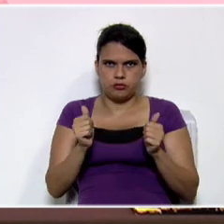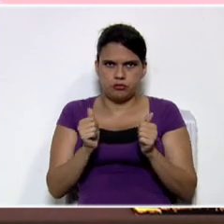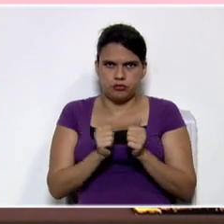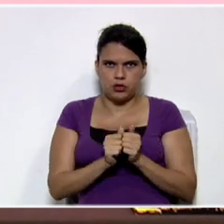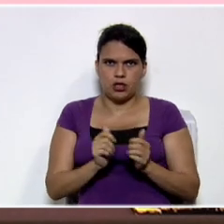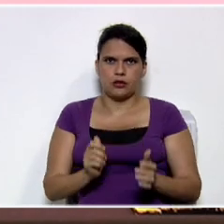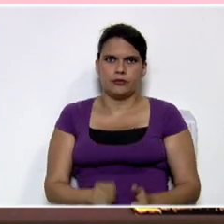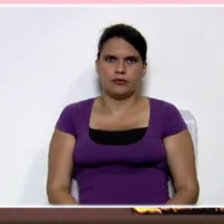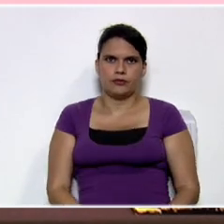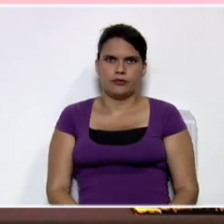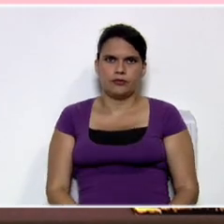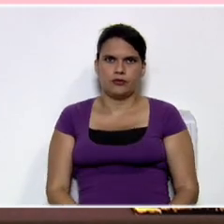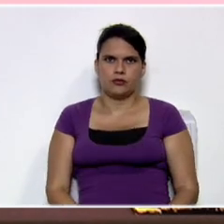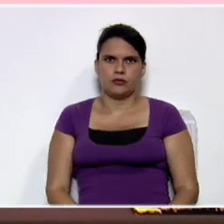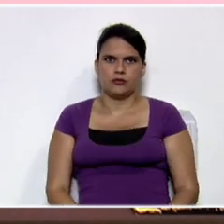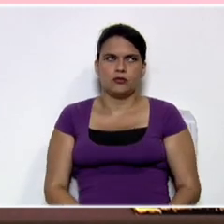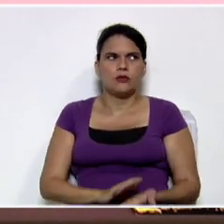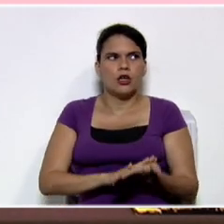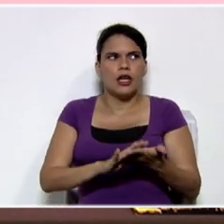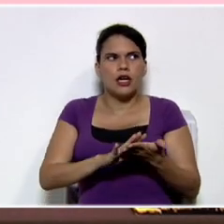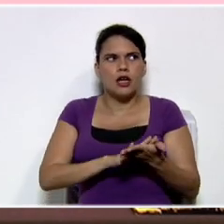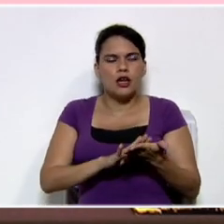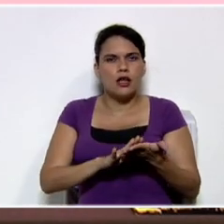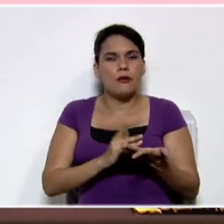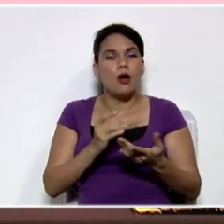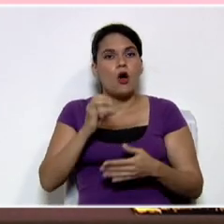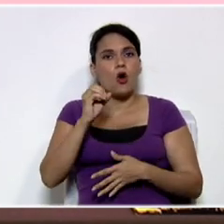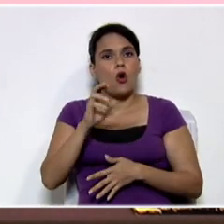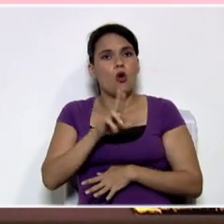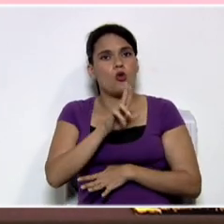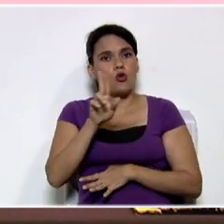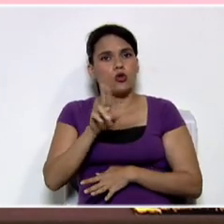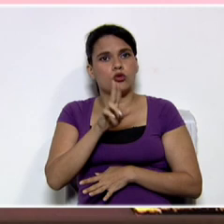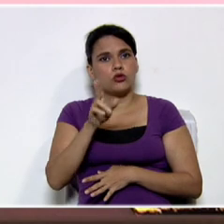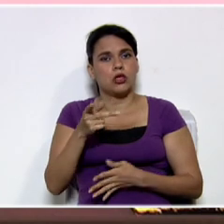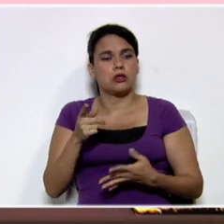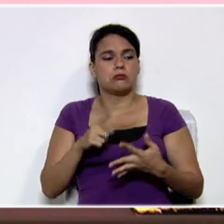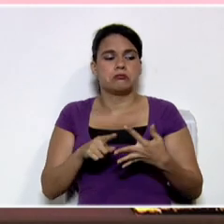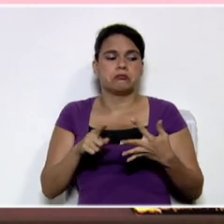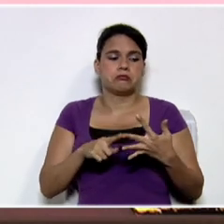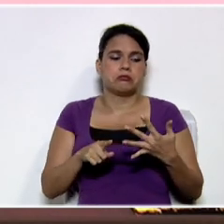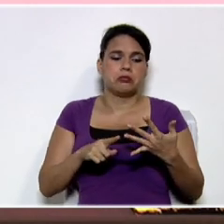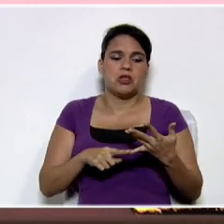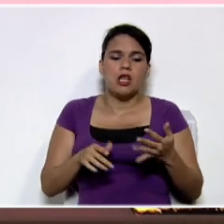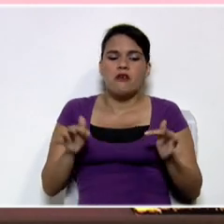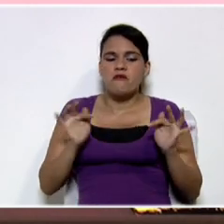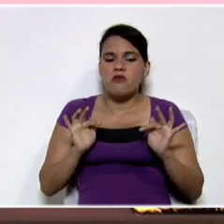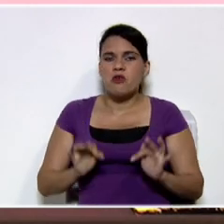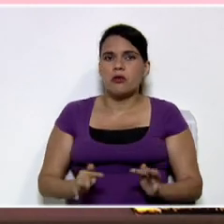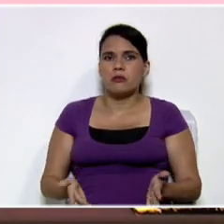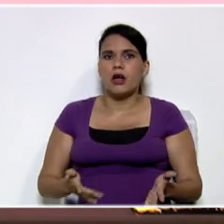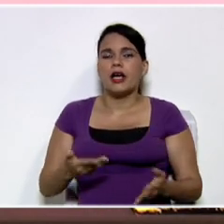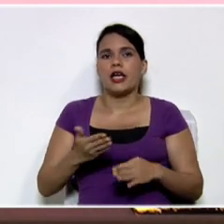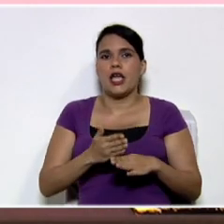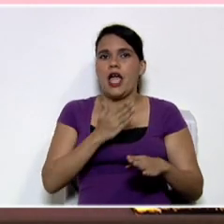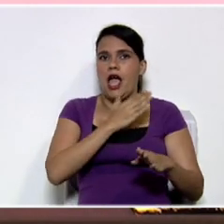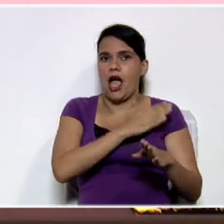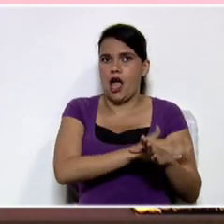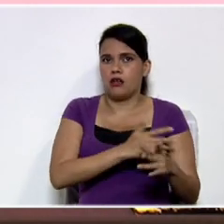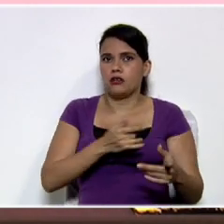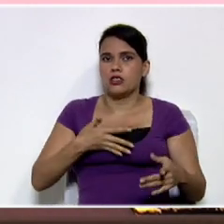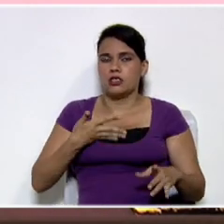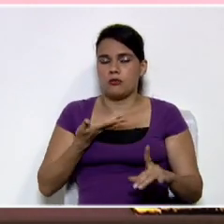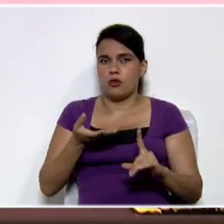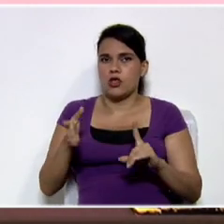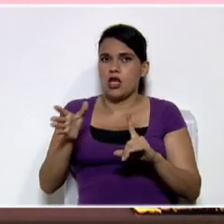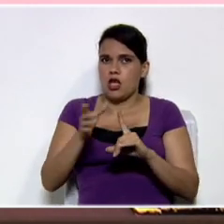tallados, ¿verdad?, en relieve y utilizando otras técnicas rupestres que anteriormente se podían